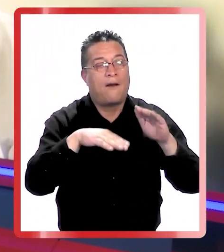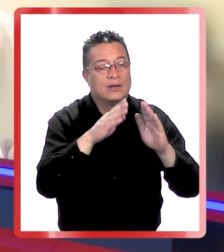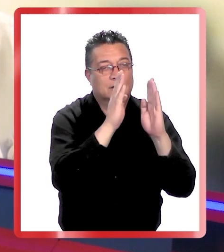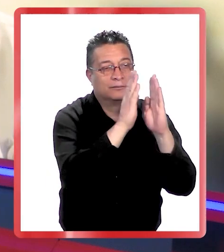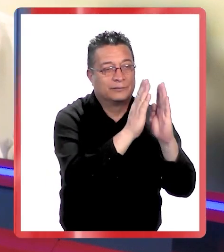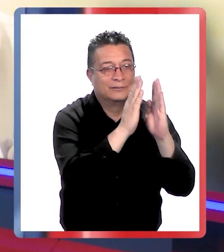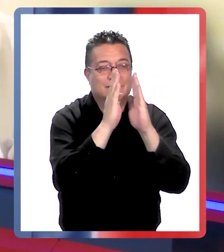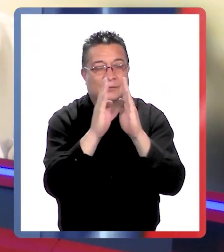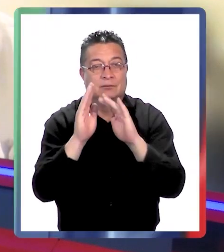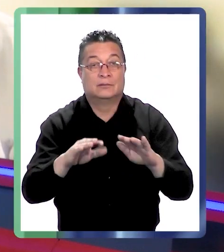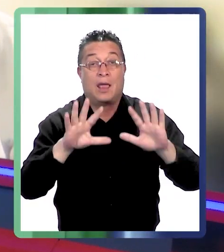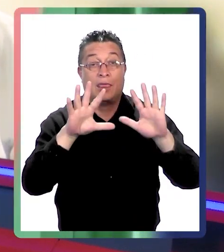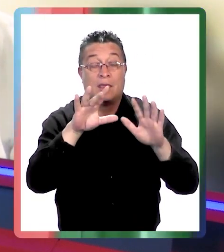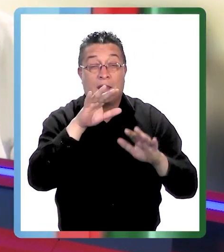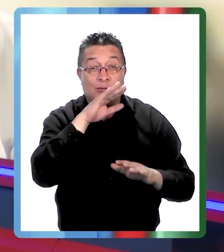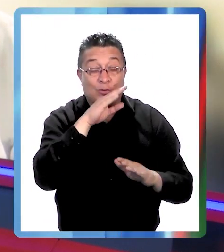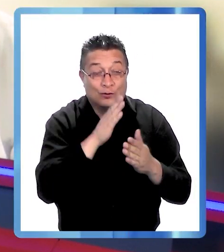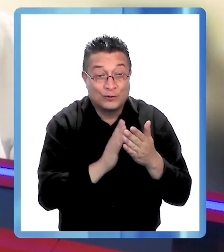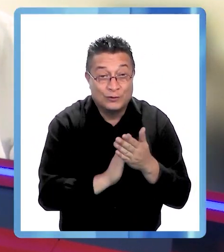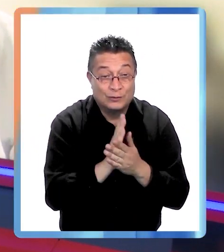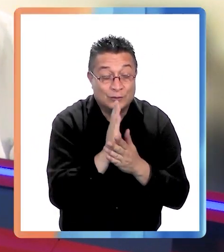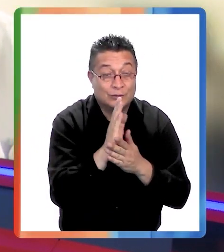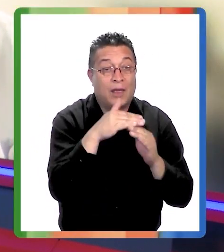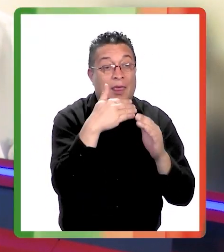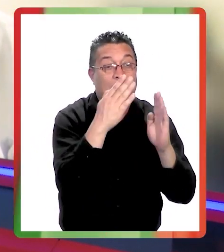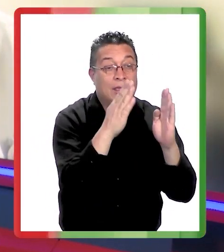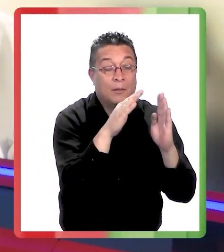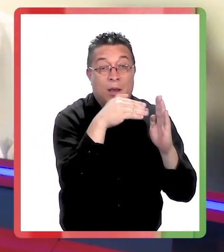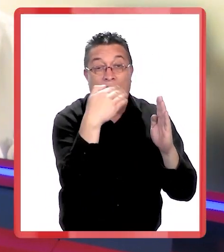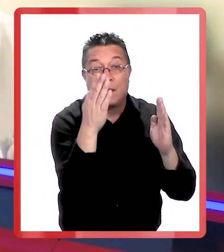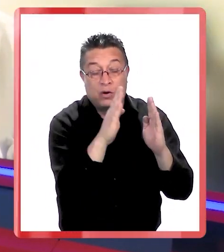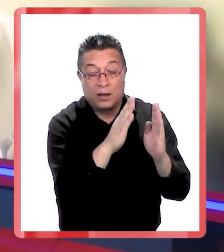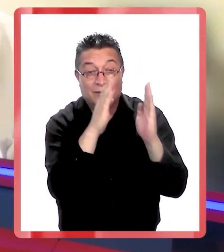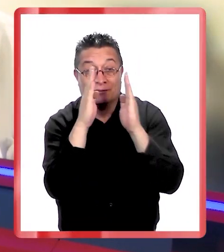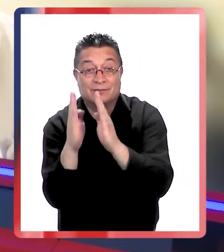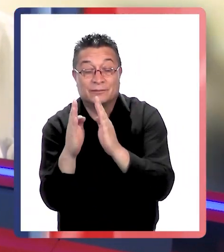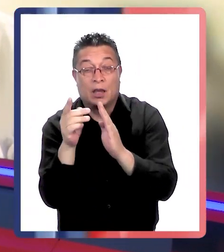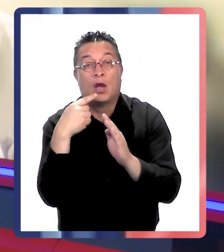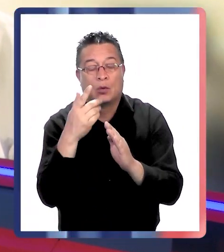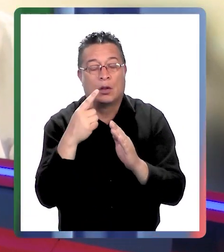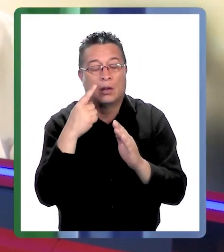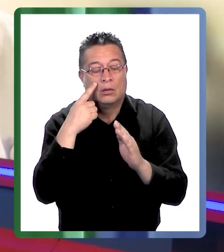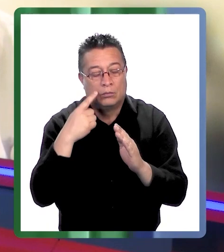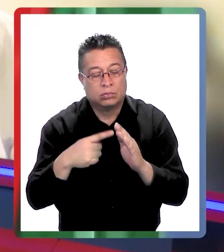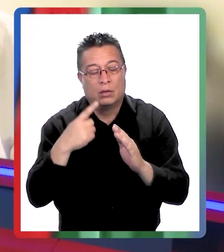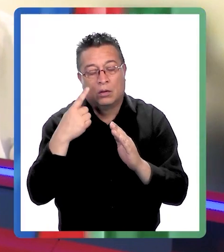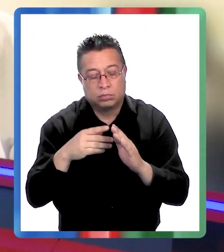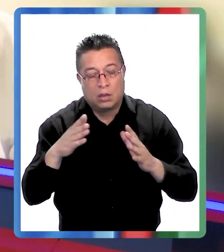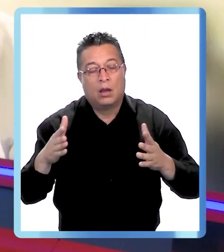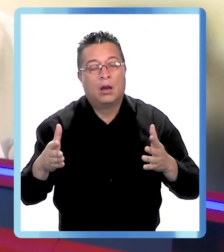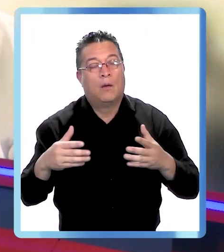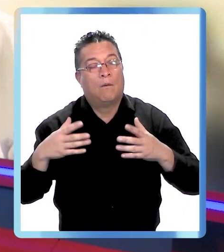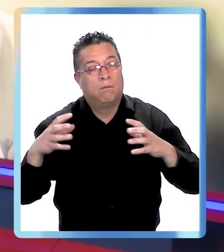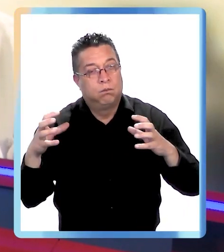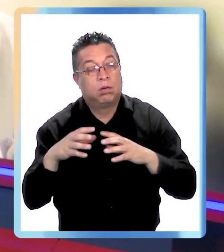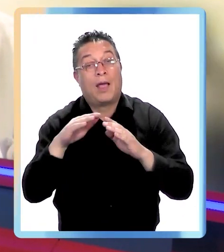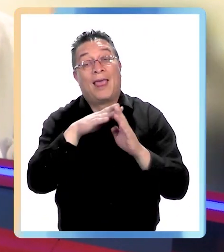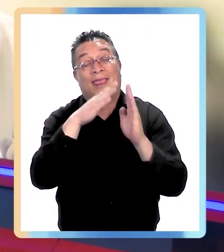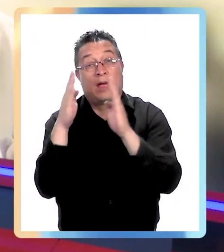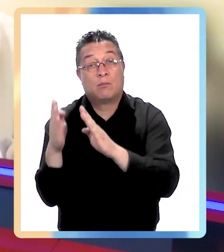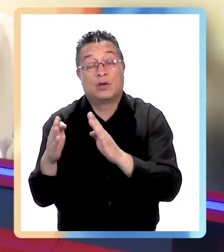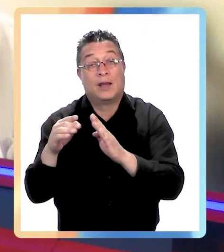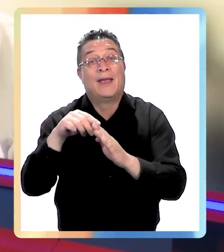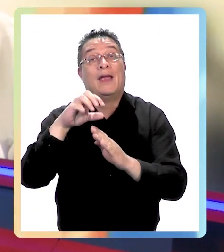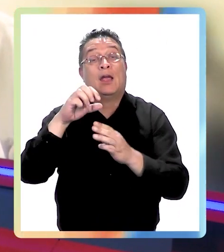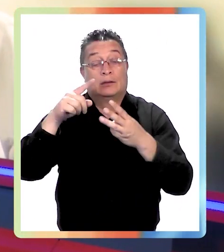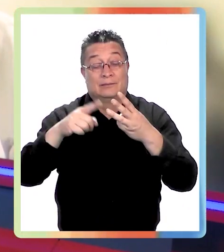que son los primeros 10 minutos más o menos, después hay una fase de sueño ligero que ocupa la mitad del total, después la transición al